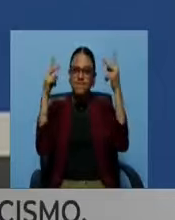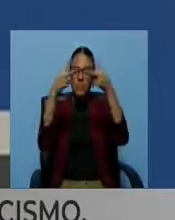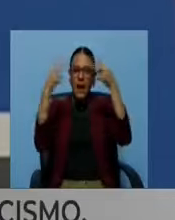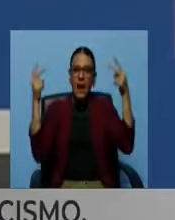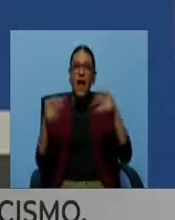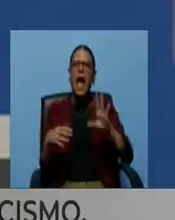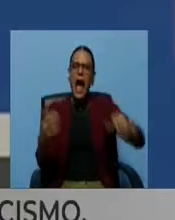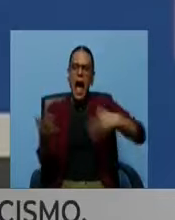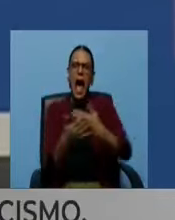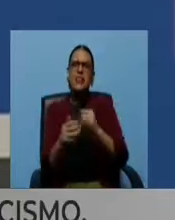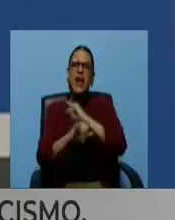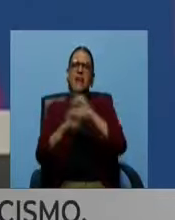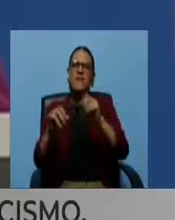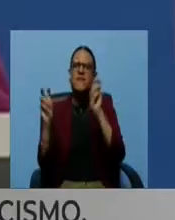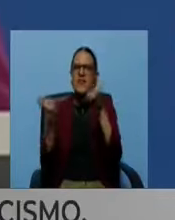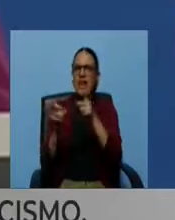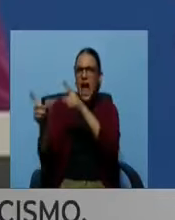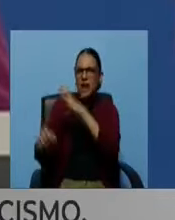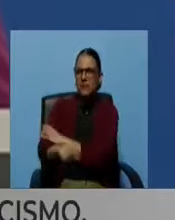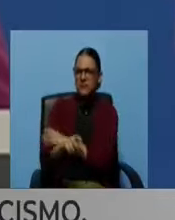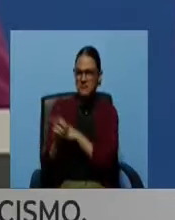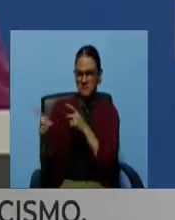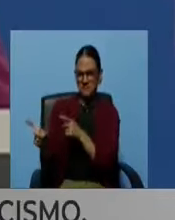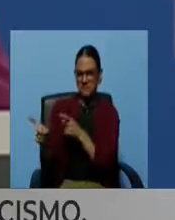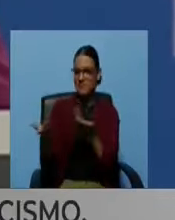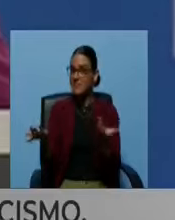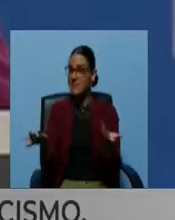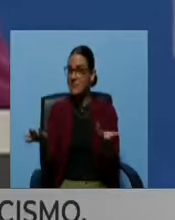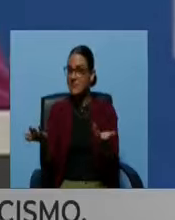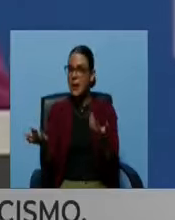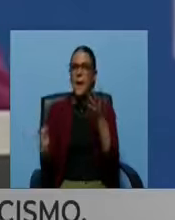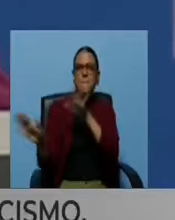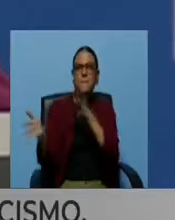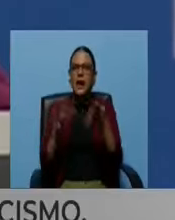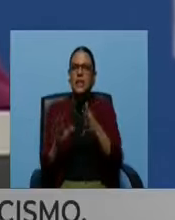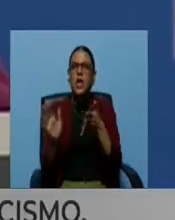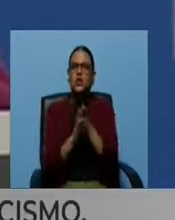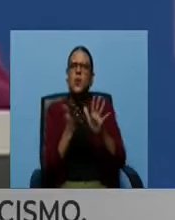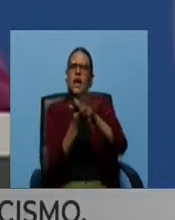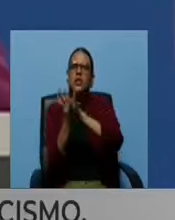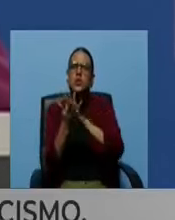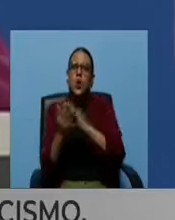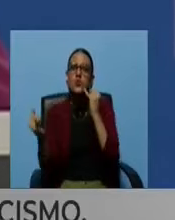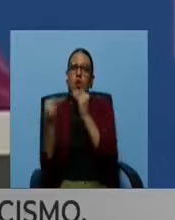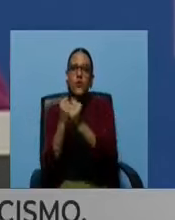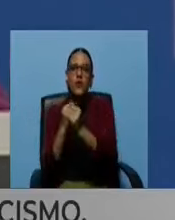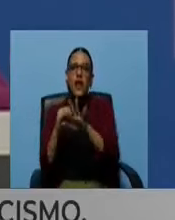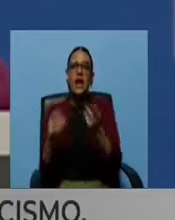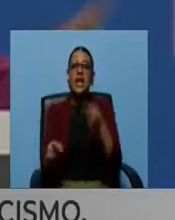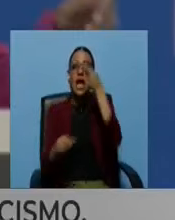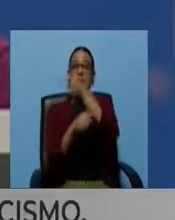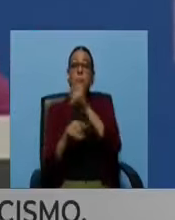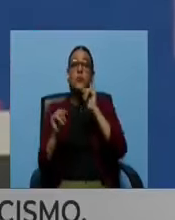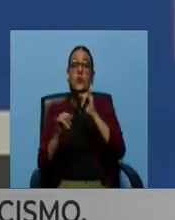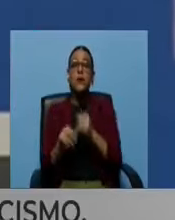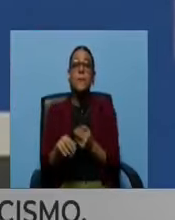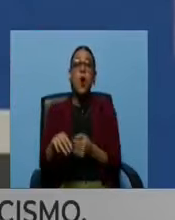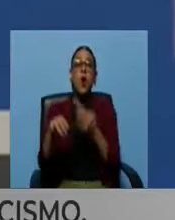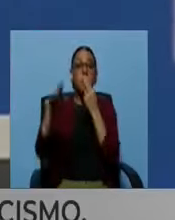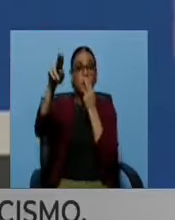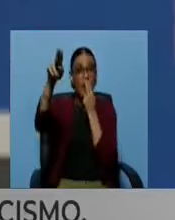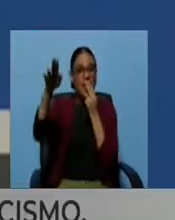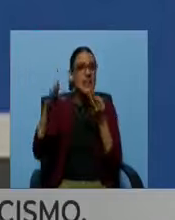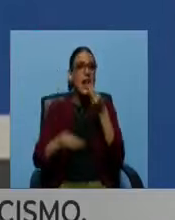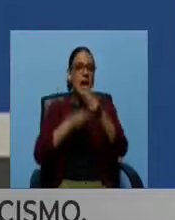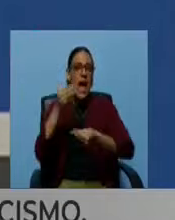hasta el final, muy similar a la solución final que impuso Hitler